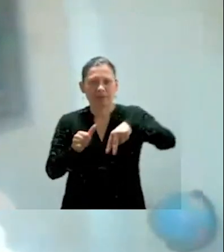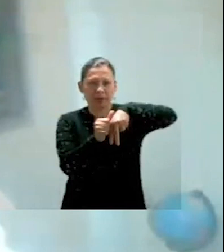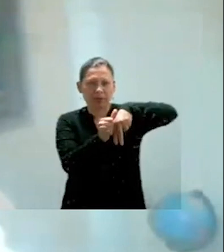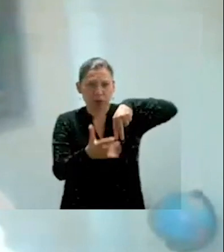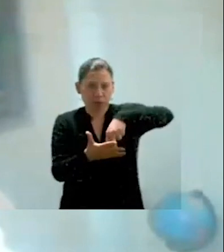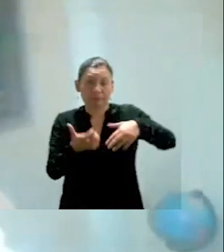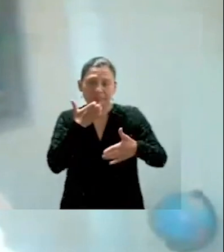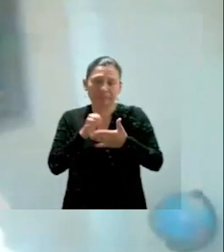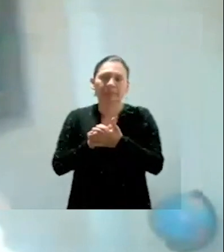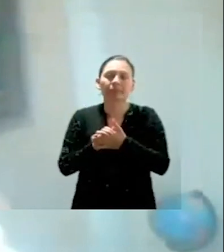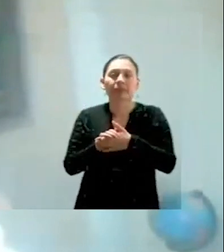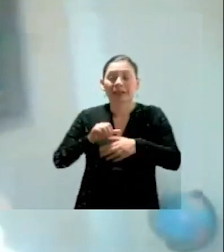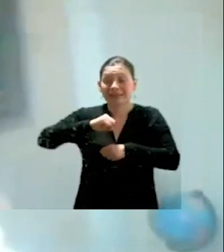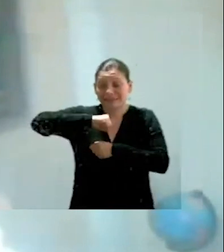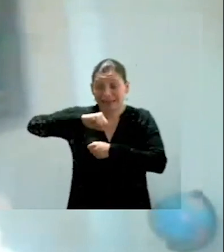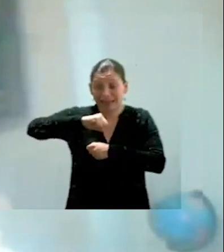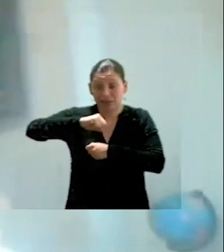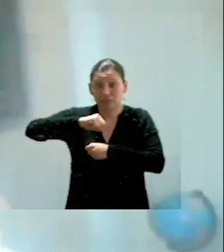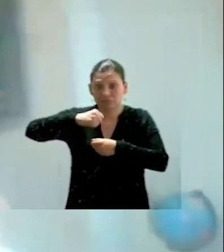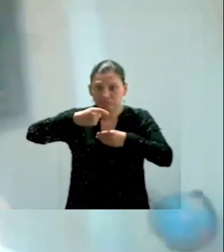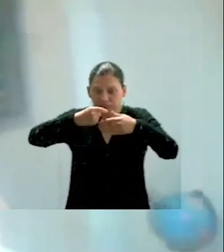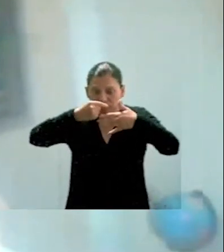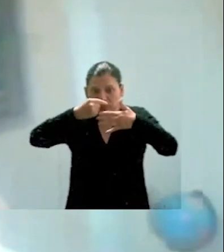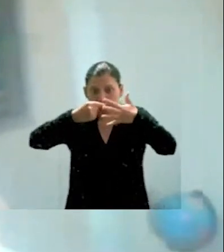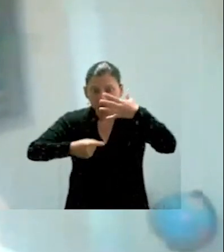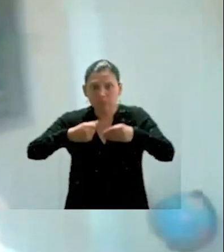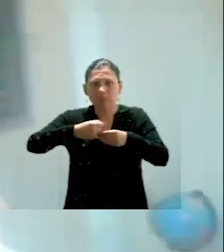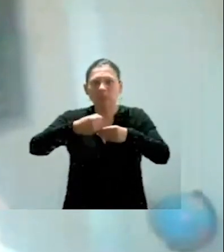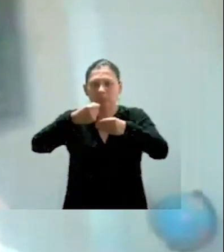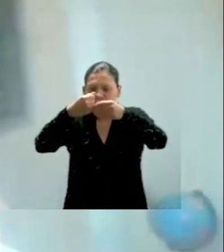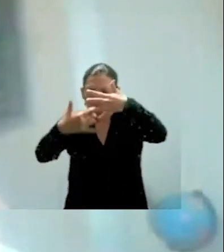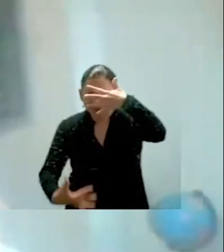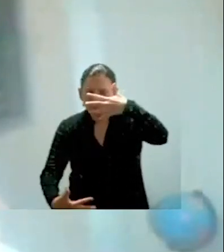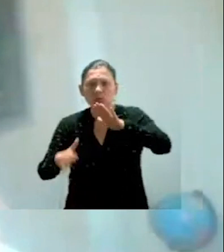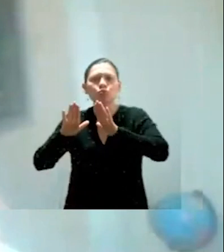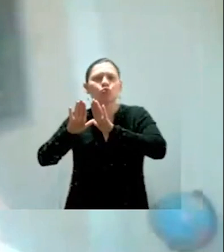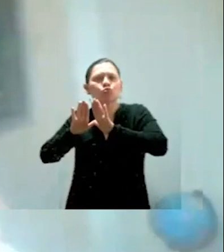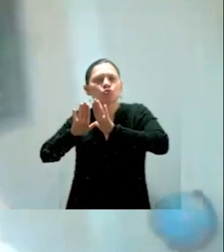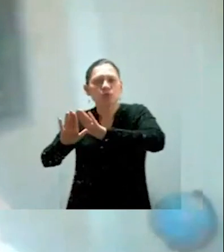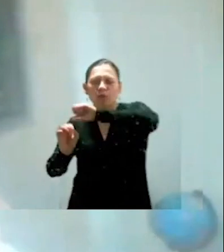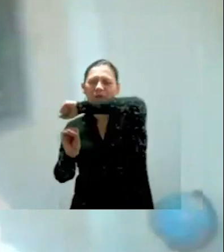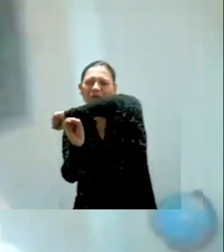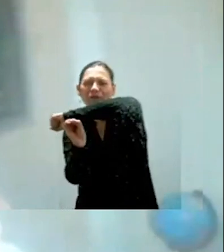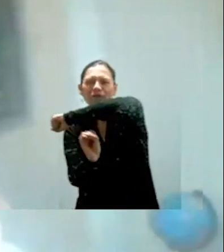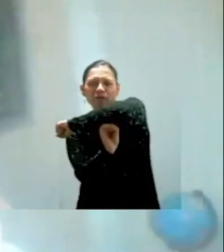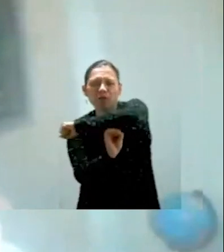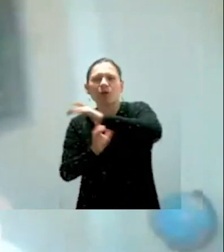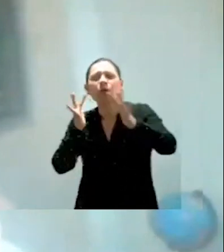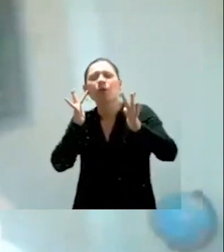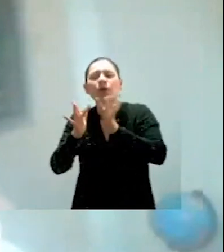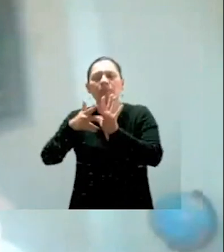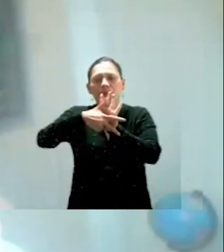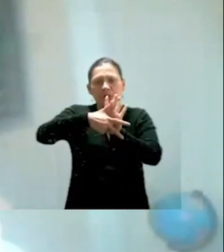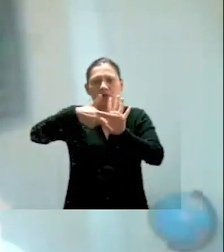a calificar o a mover los problemas jurídicos constitucionales. Es decir, la Corte